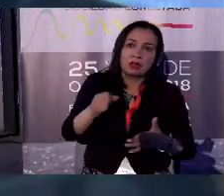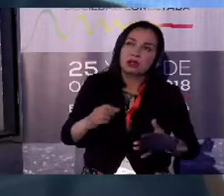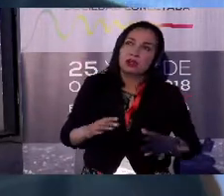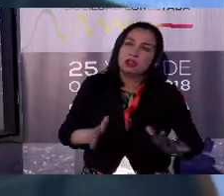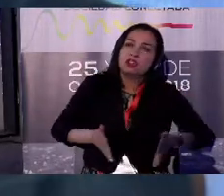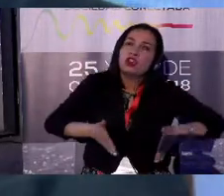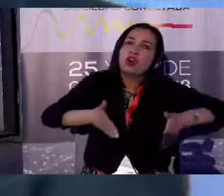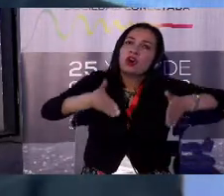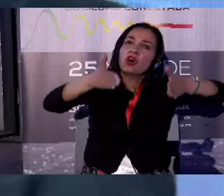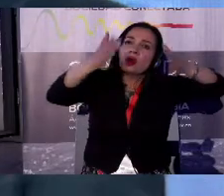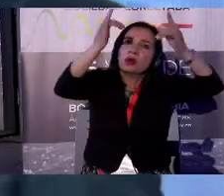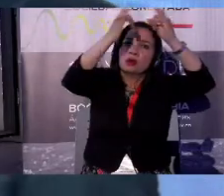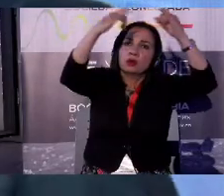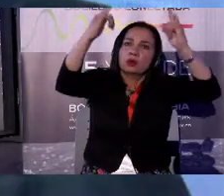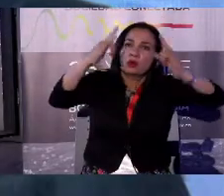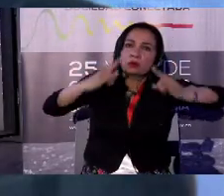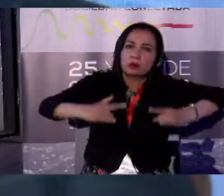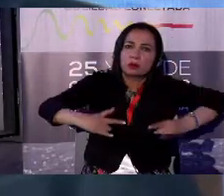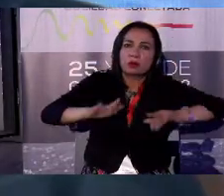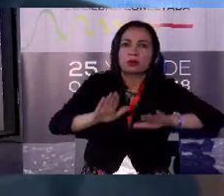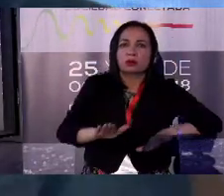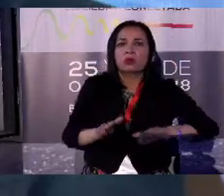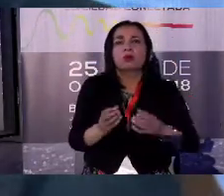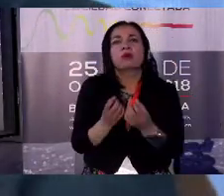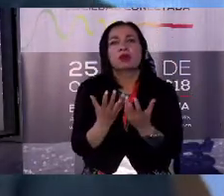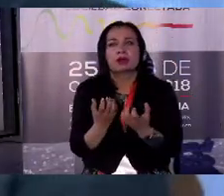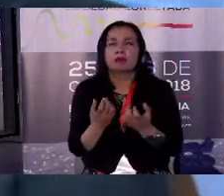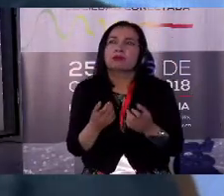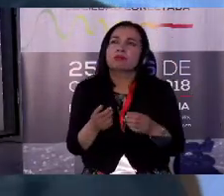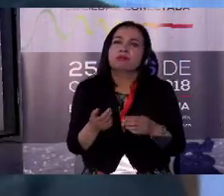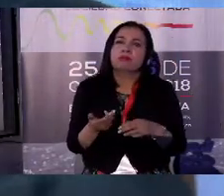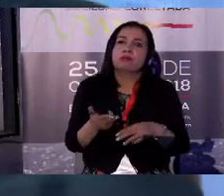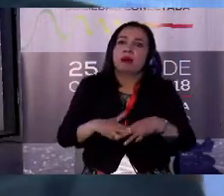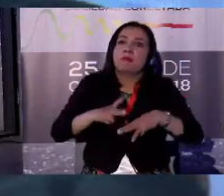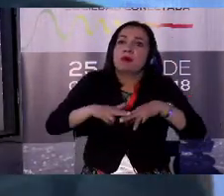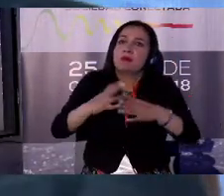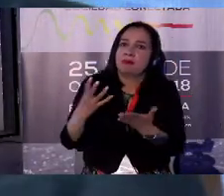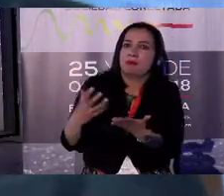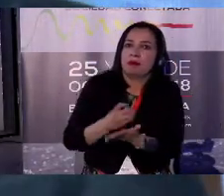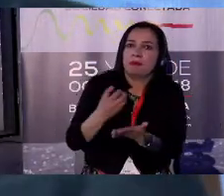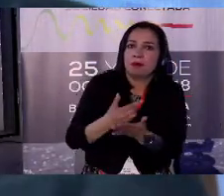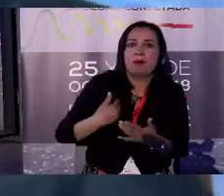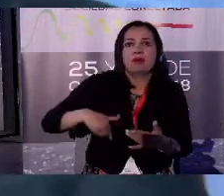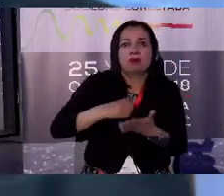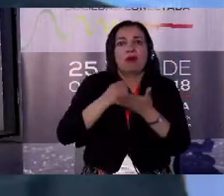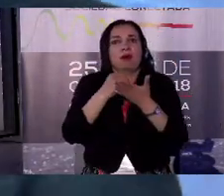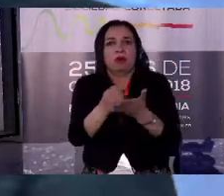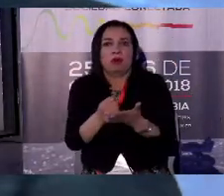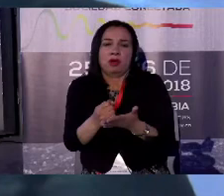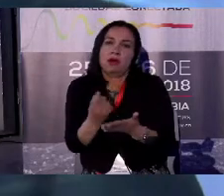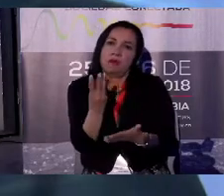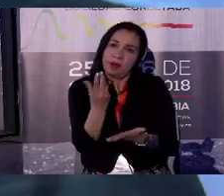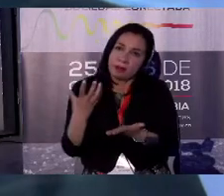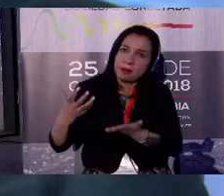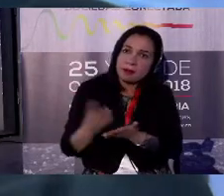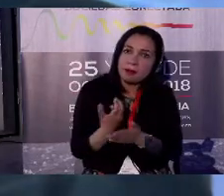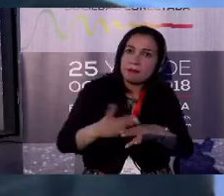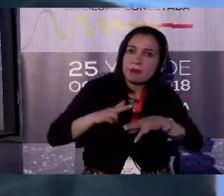quieren 12 nodos y piensan que pueden conseguir el mismo dinero con nosotros. Ese también es un aspecto